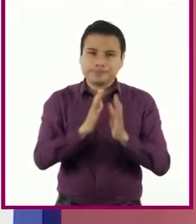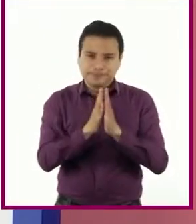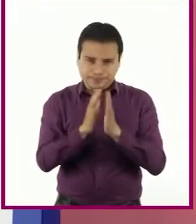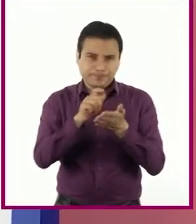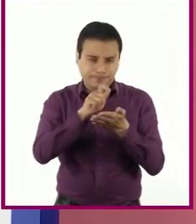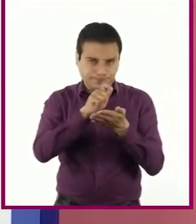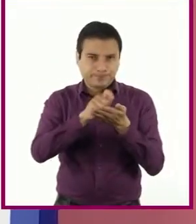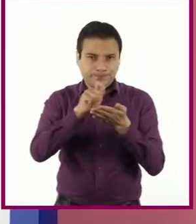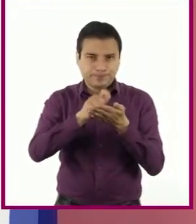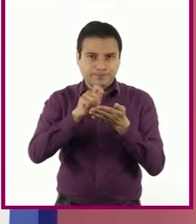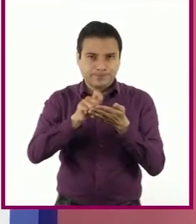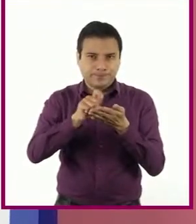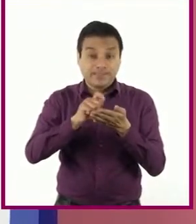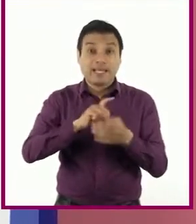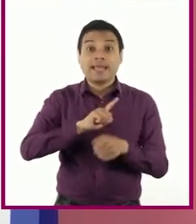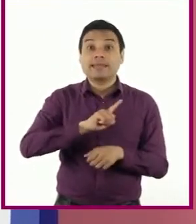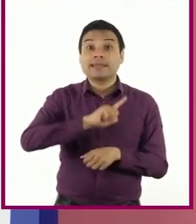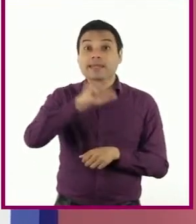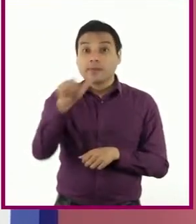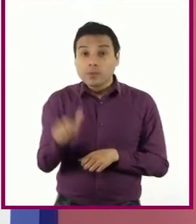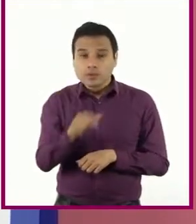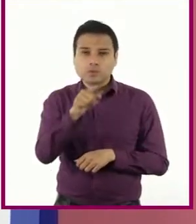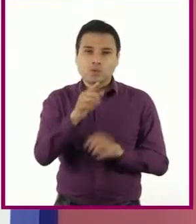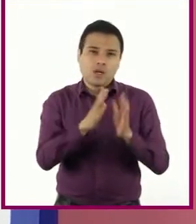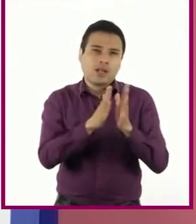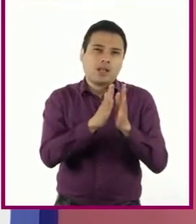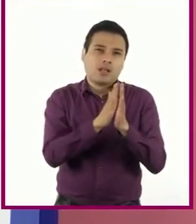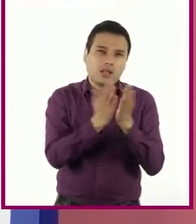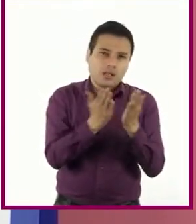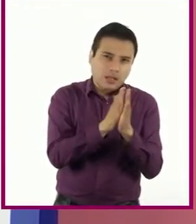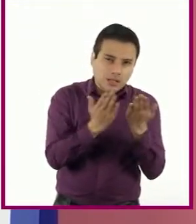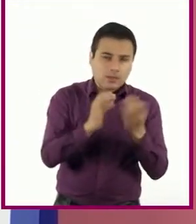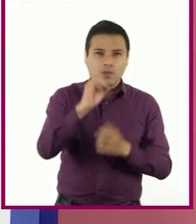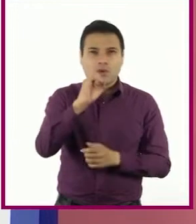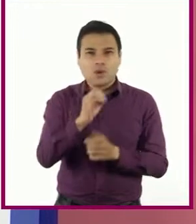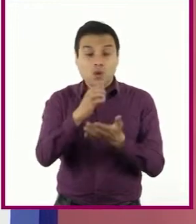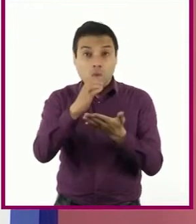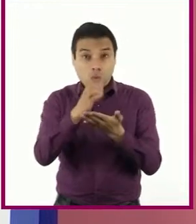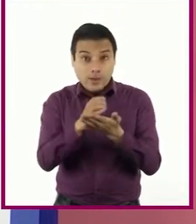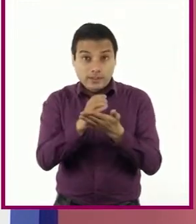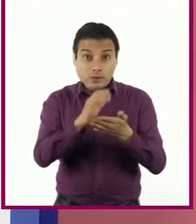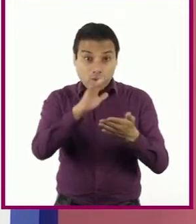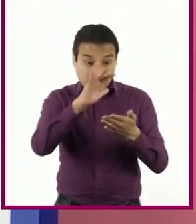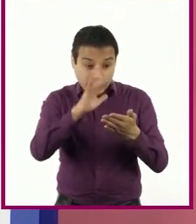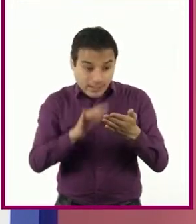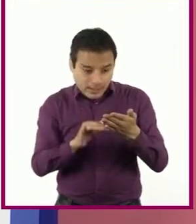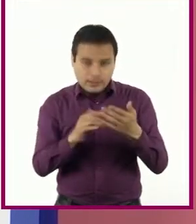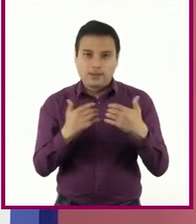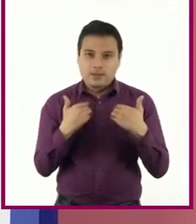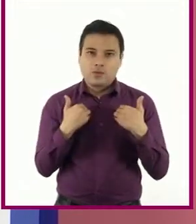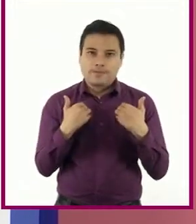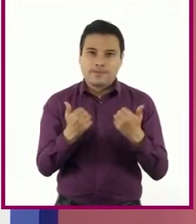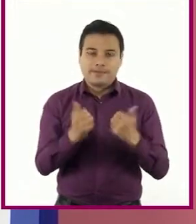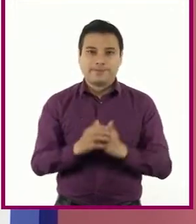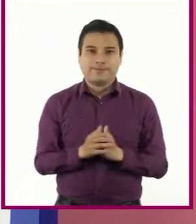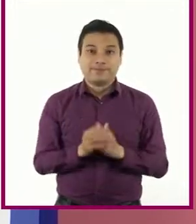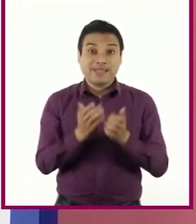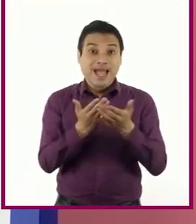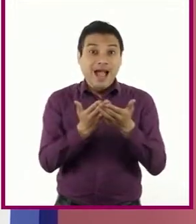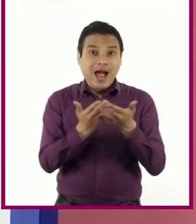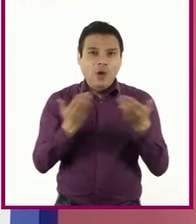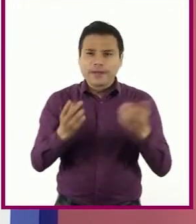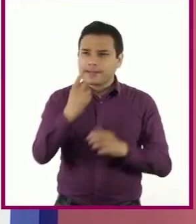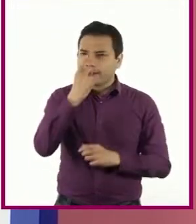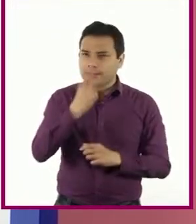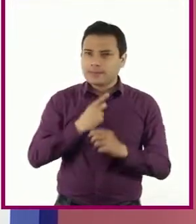los planteamientos, pues muchas de estas las podrán resolver al momento de consultar su libro y revisar sus apuntes. Ahora sí, cuéntame la noticia